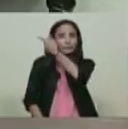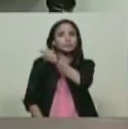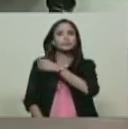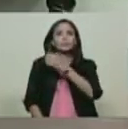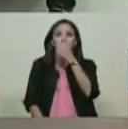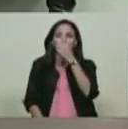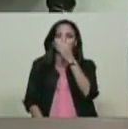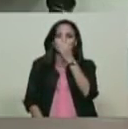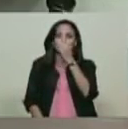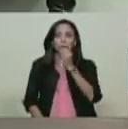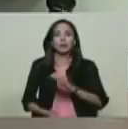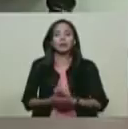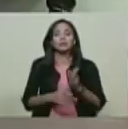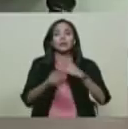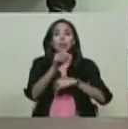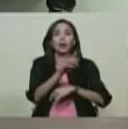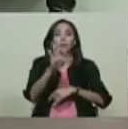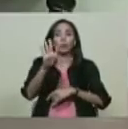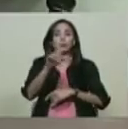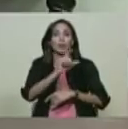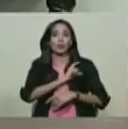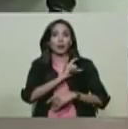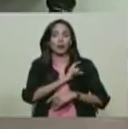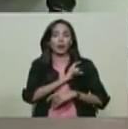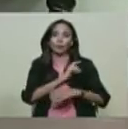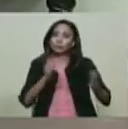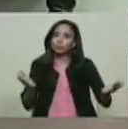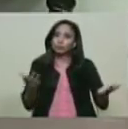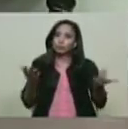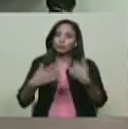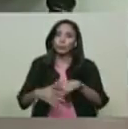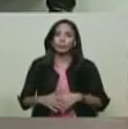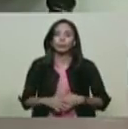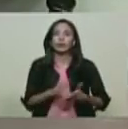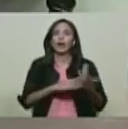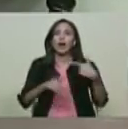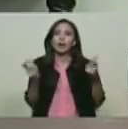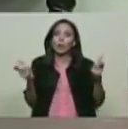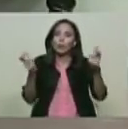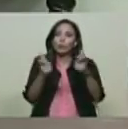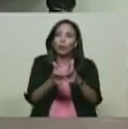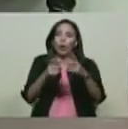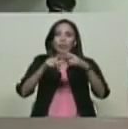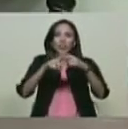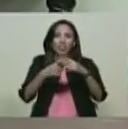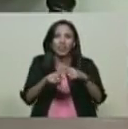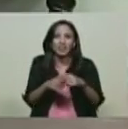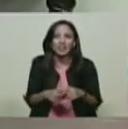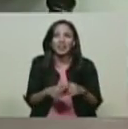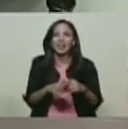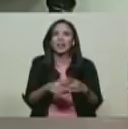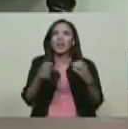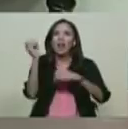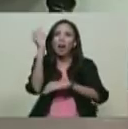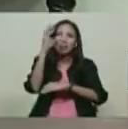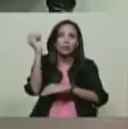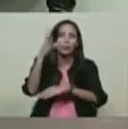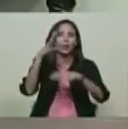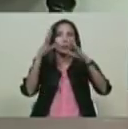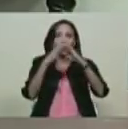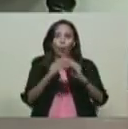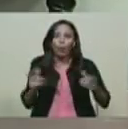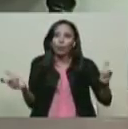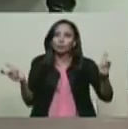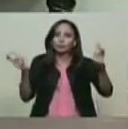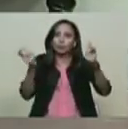de enero invito al encuentro, seminario, taller nacional a todos los mineros